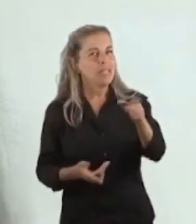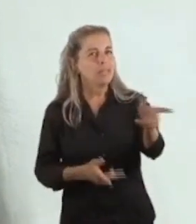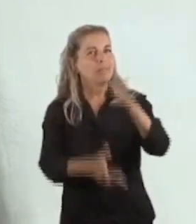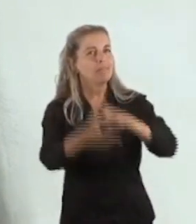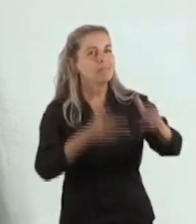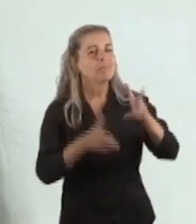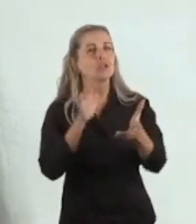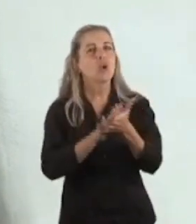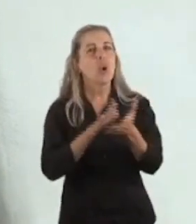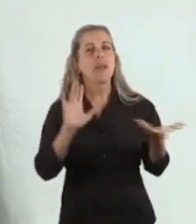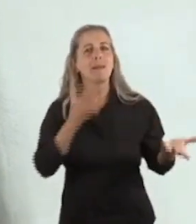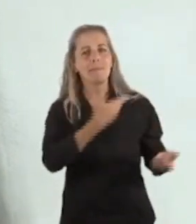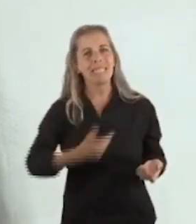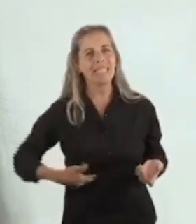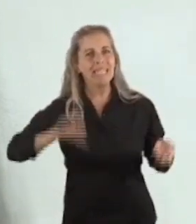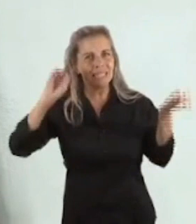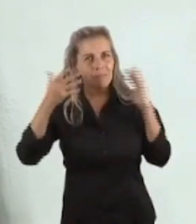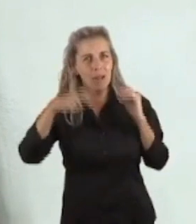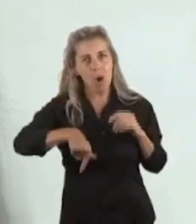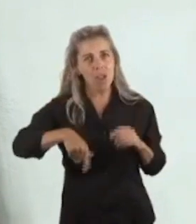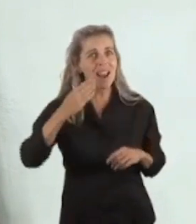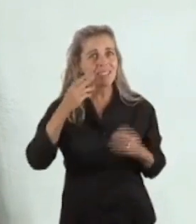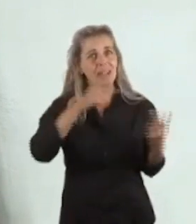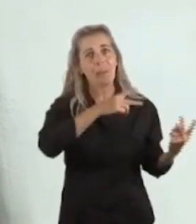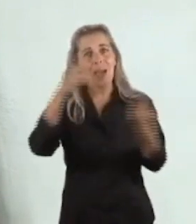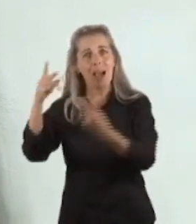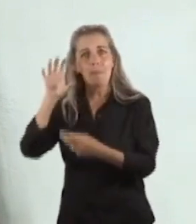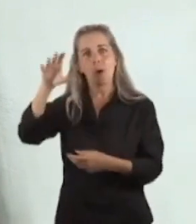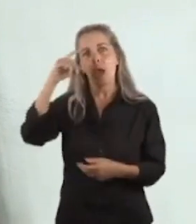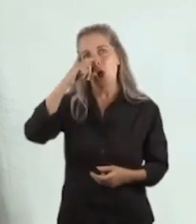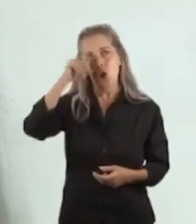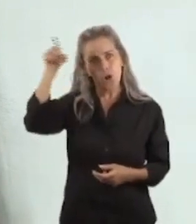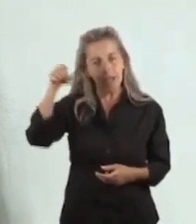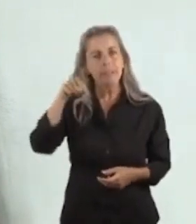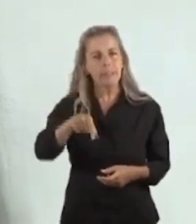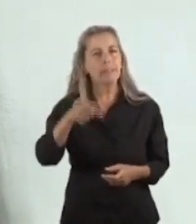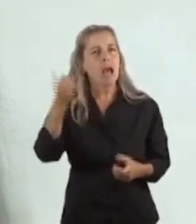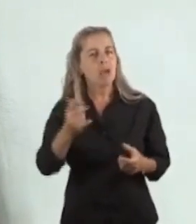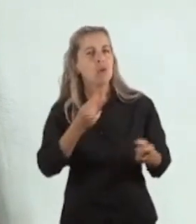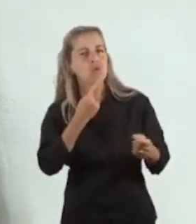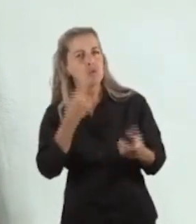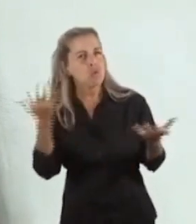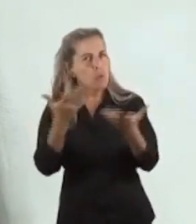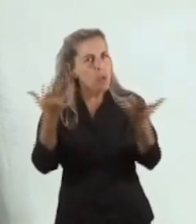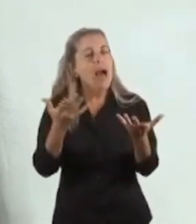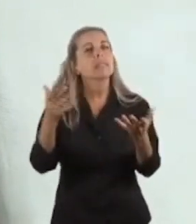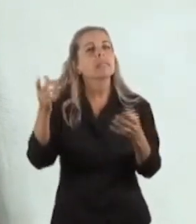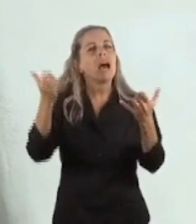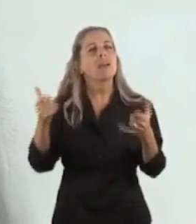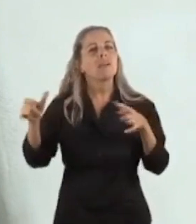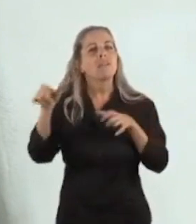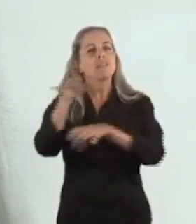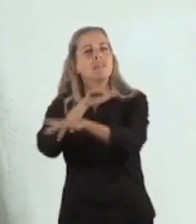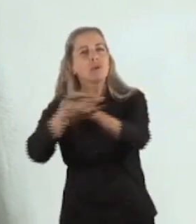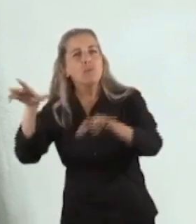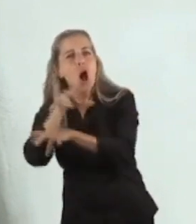el viaje del presidente hoy a la tarde a a corrientes para despejar dudas porque Bueno e circula información Y